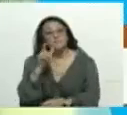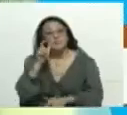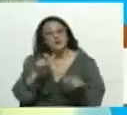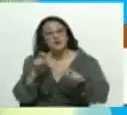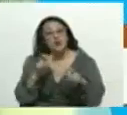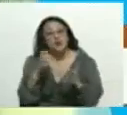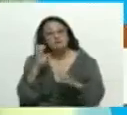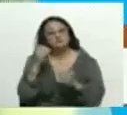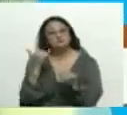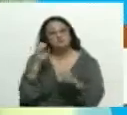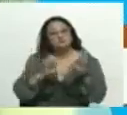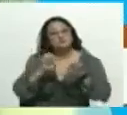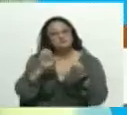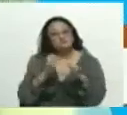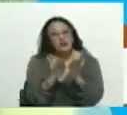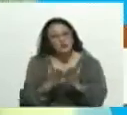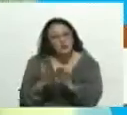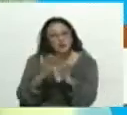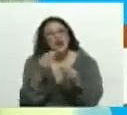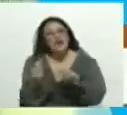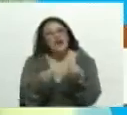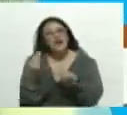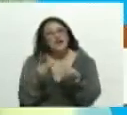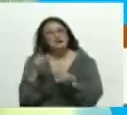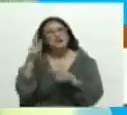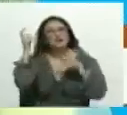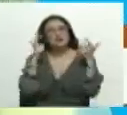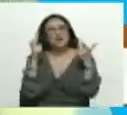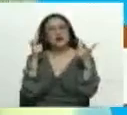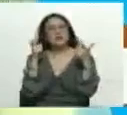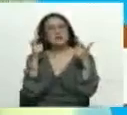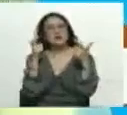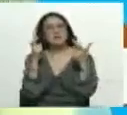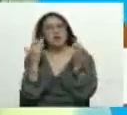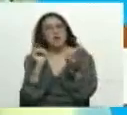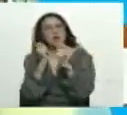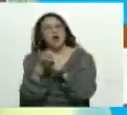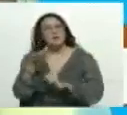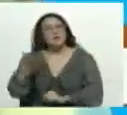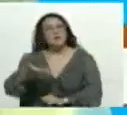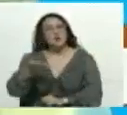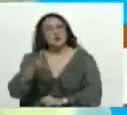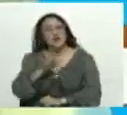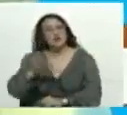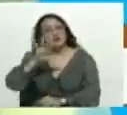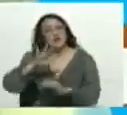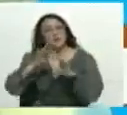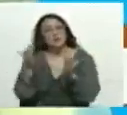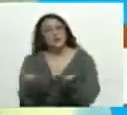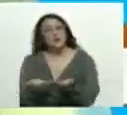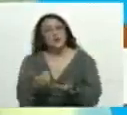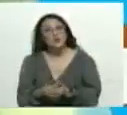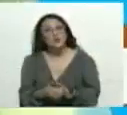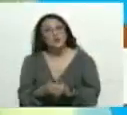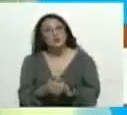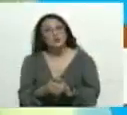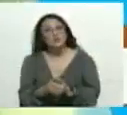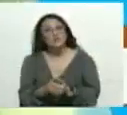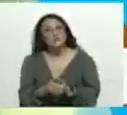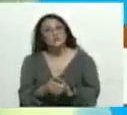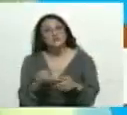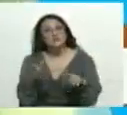de estudiar qué fue lo que hizo el comandante Chávez para marcar un cambio significativo en la región en el mundo Qué fue lo que